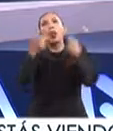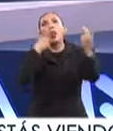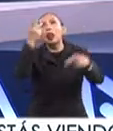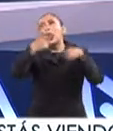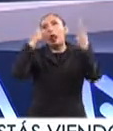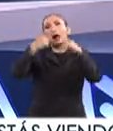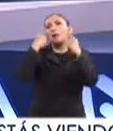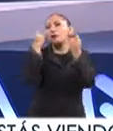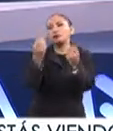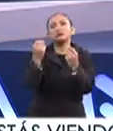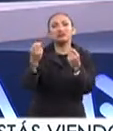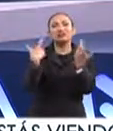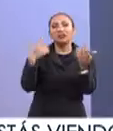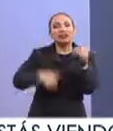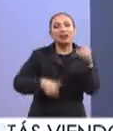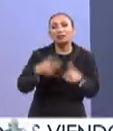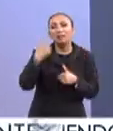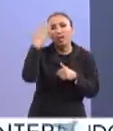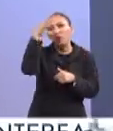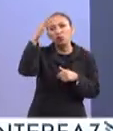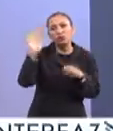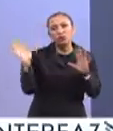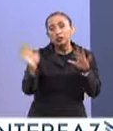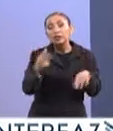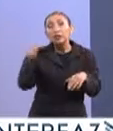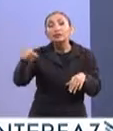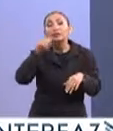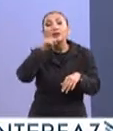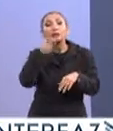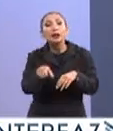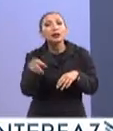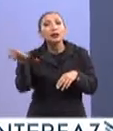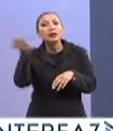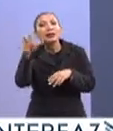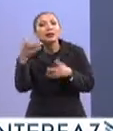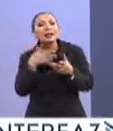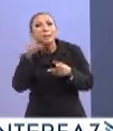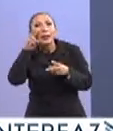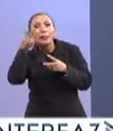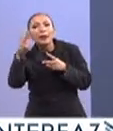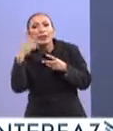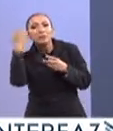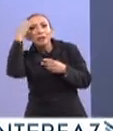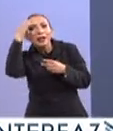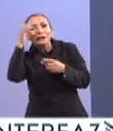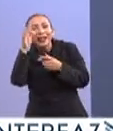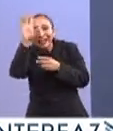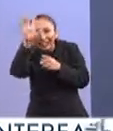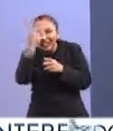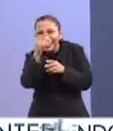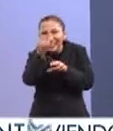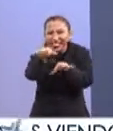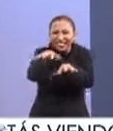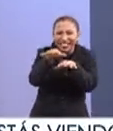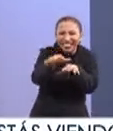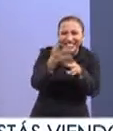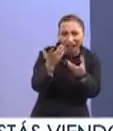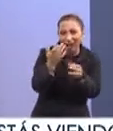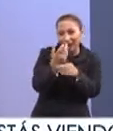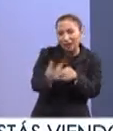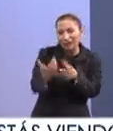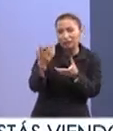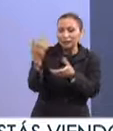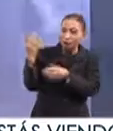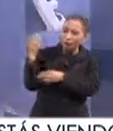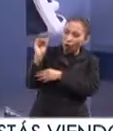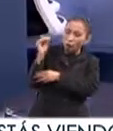verbo, verbo, como mucho del teatro para adultos, sino tiene que ver más con lo que tienen que ver y una experiencia estética integral, que en este caso lo